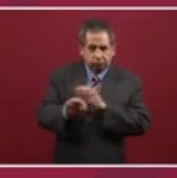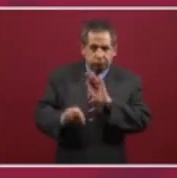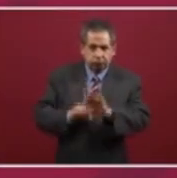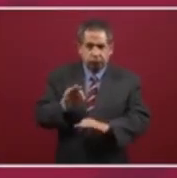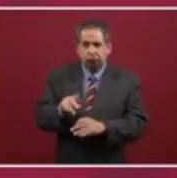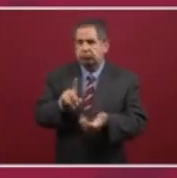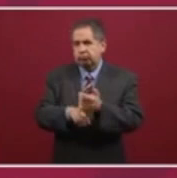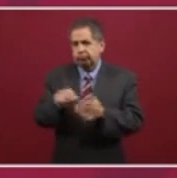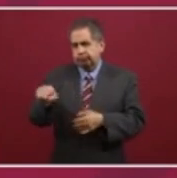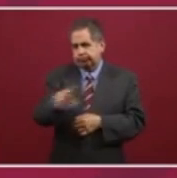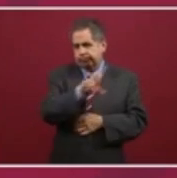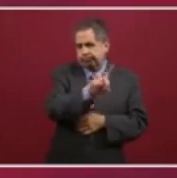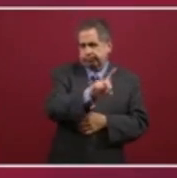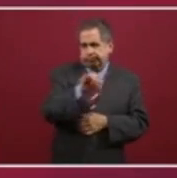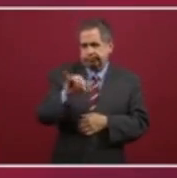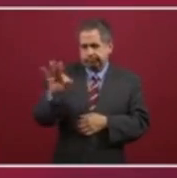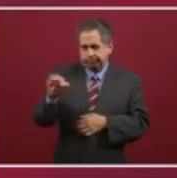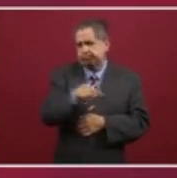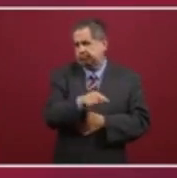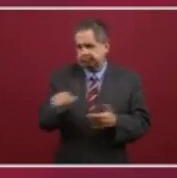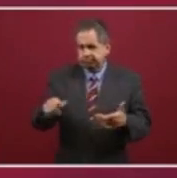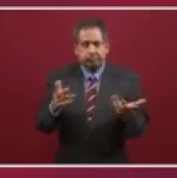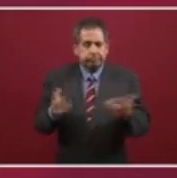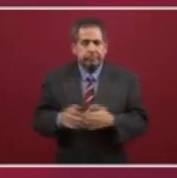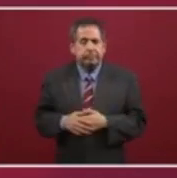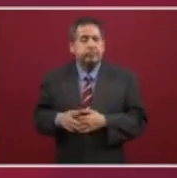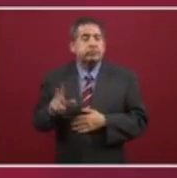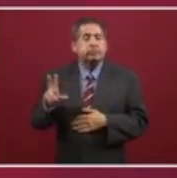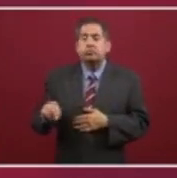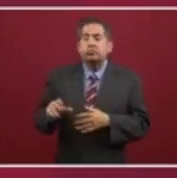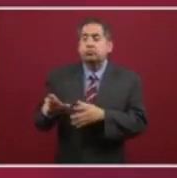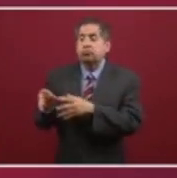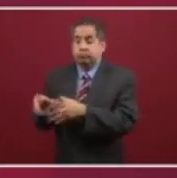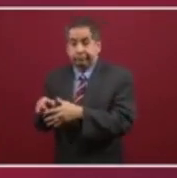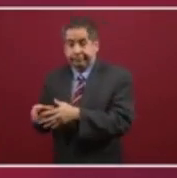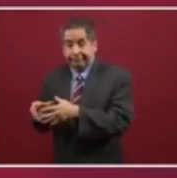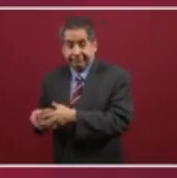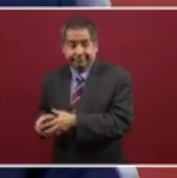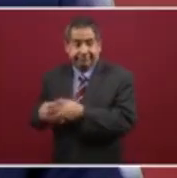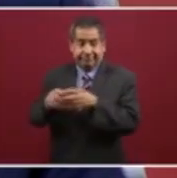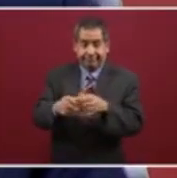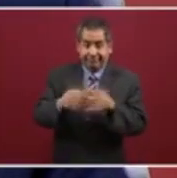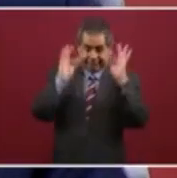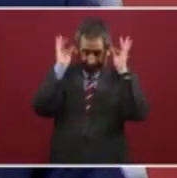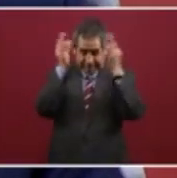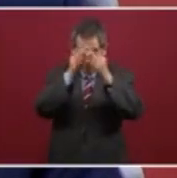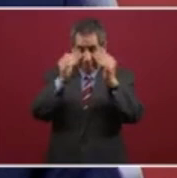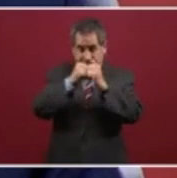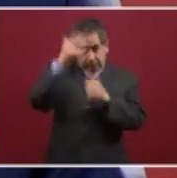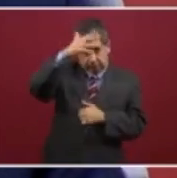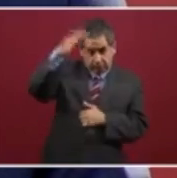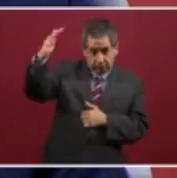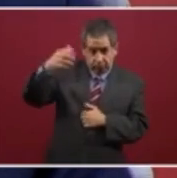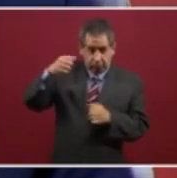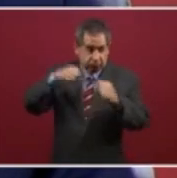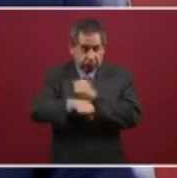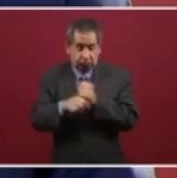del DIF, no van a los centros en donde están los adultos,